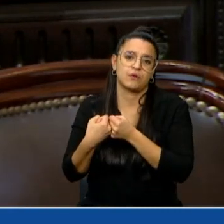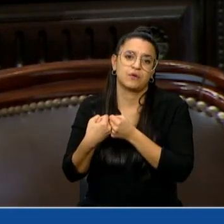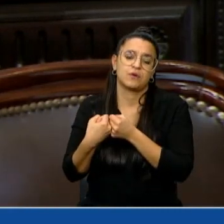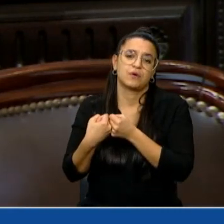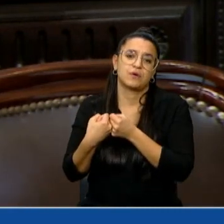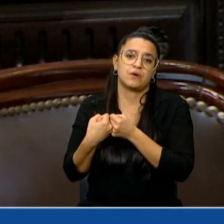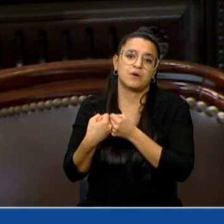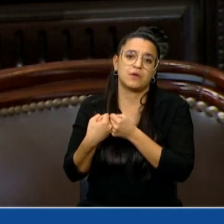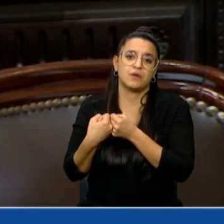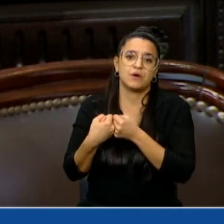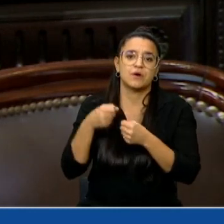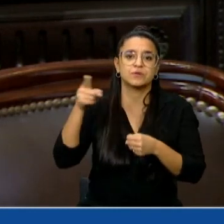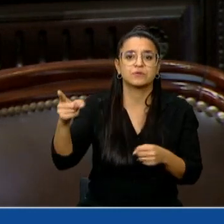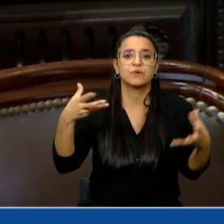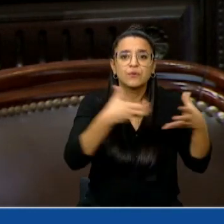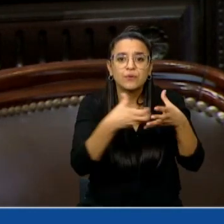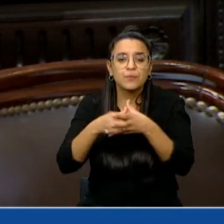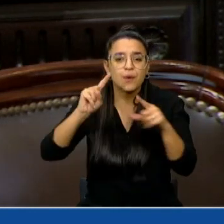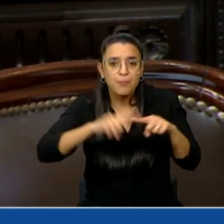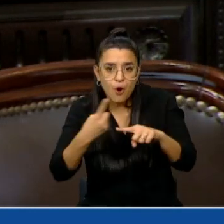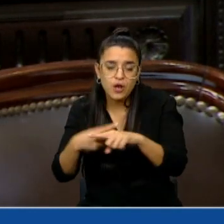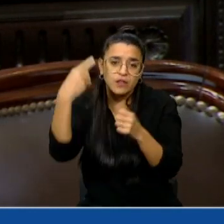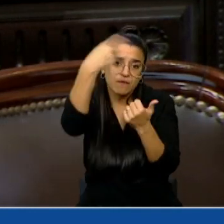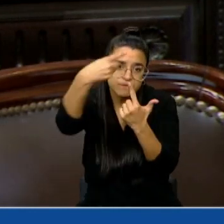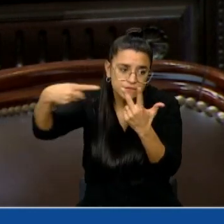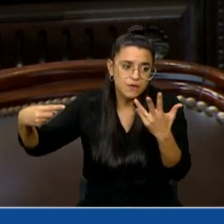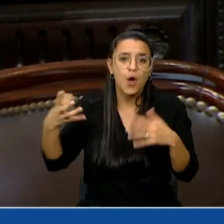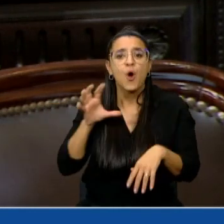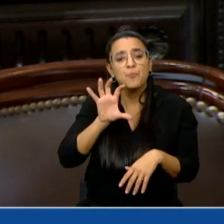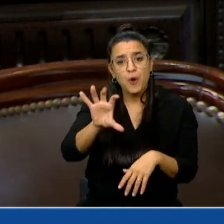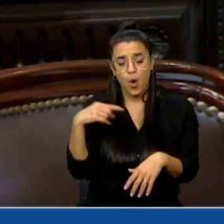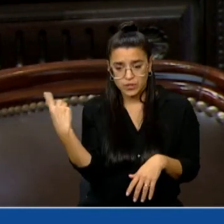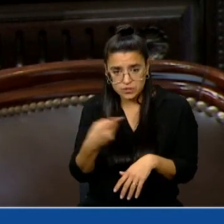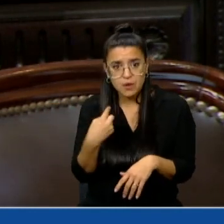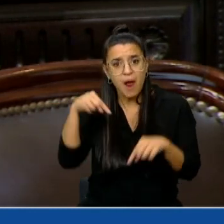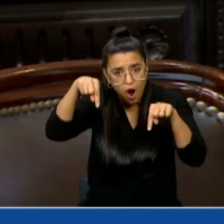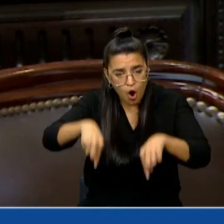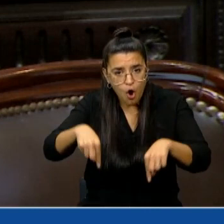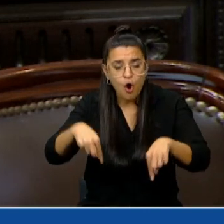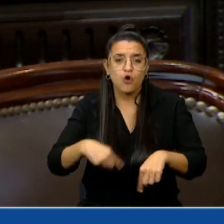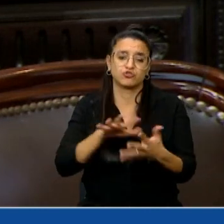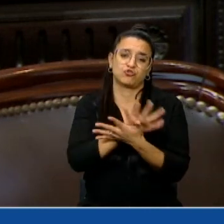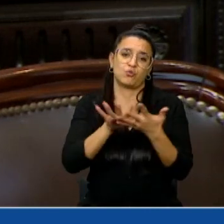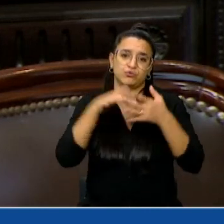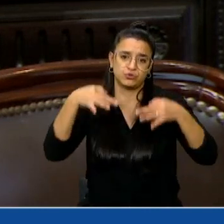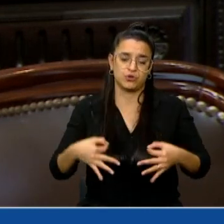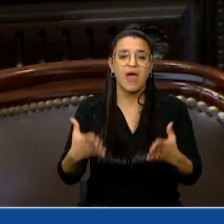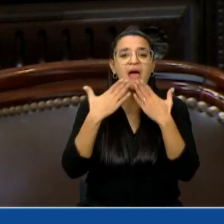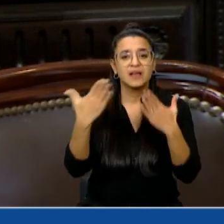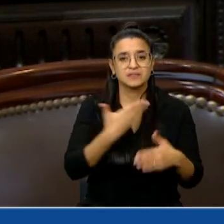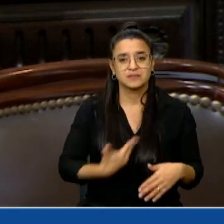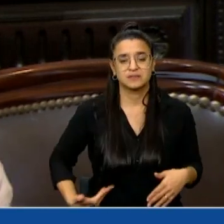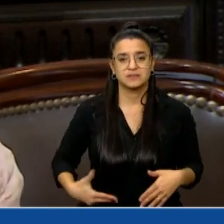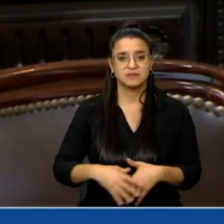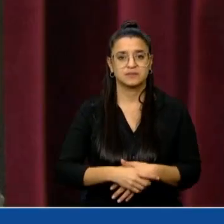con diversas fuerzas políticas y en nuestras provincias para que hoy traigamos una solución. Gracias,